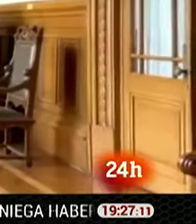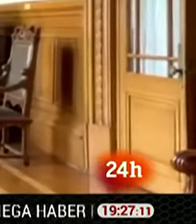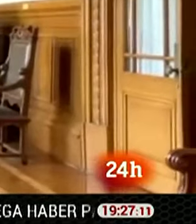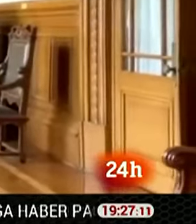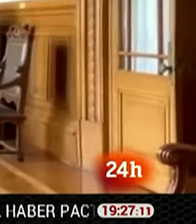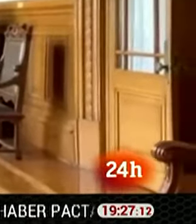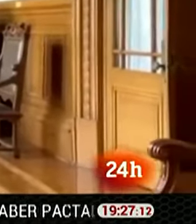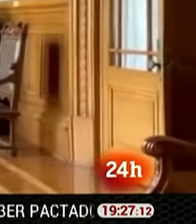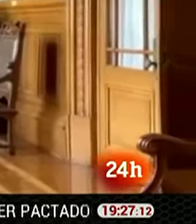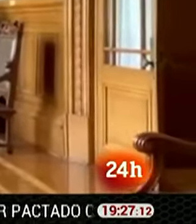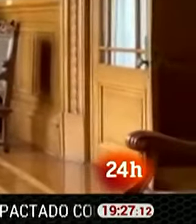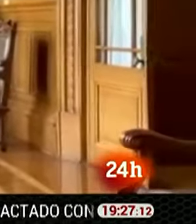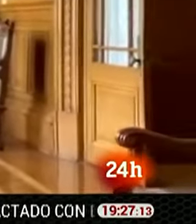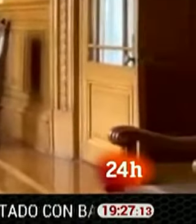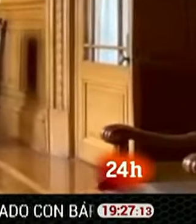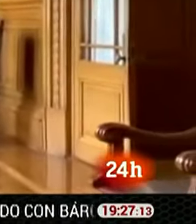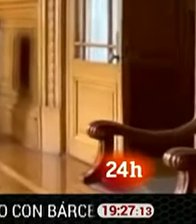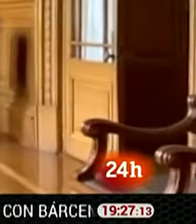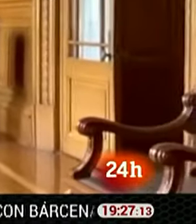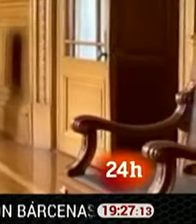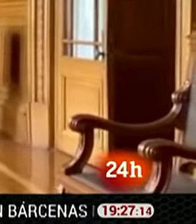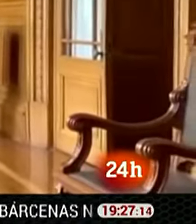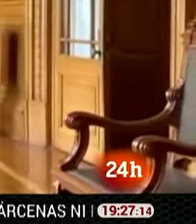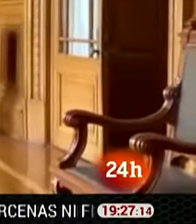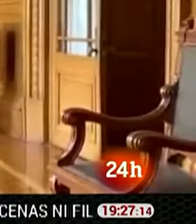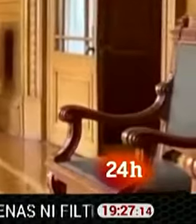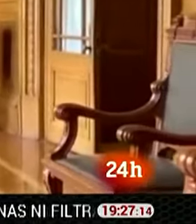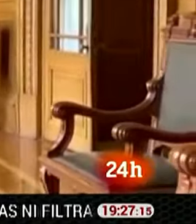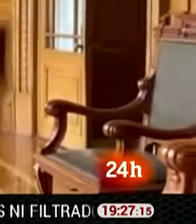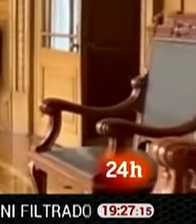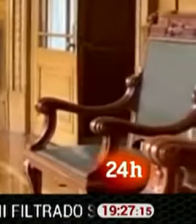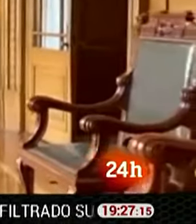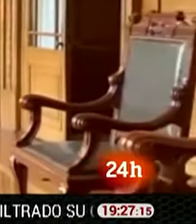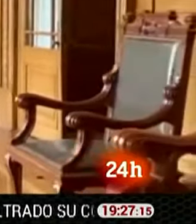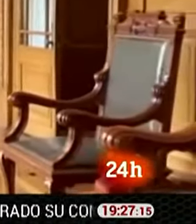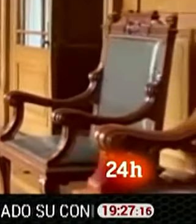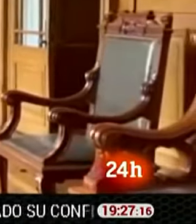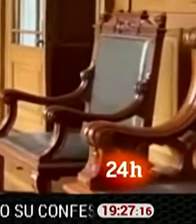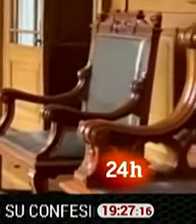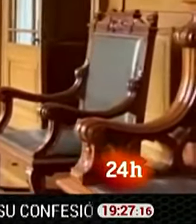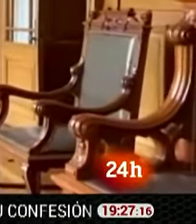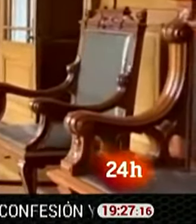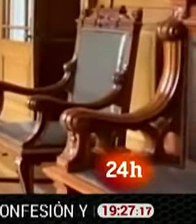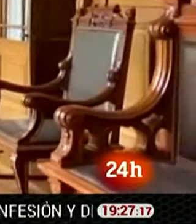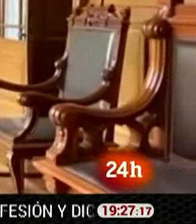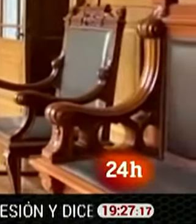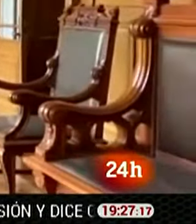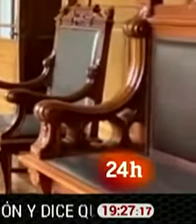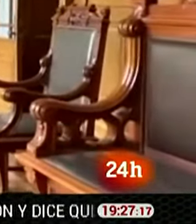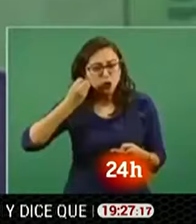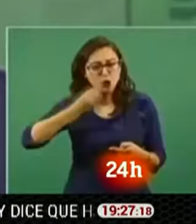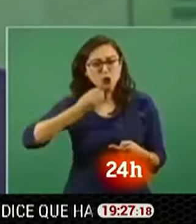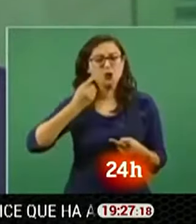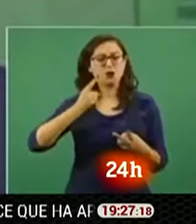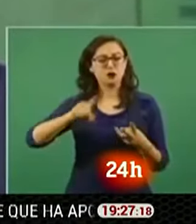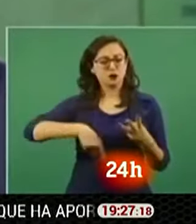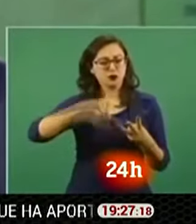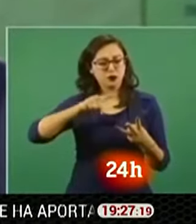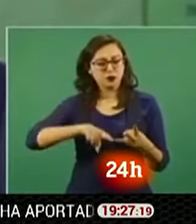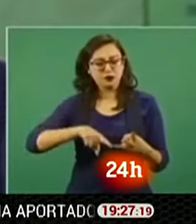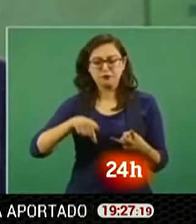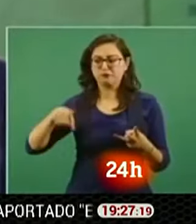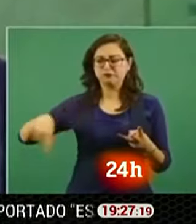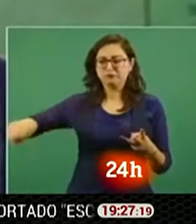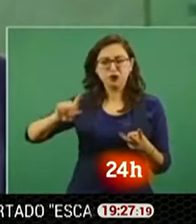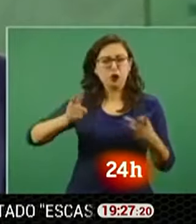mexicano asegura que ha superado la enfermedad sin mayores complicaciones y ha agradecido las muestras de apoyo recibidas sus buenas